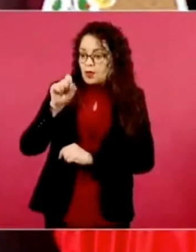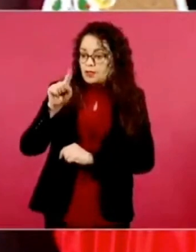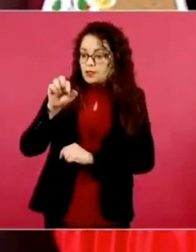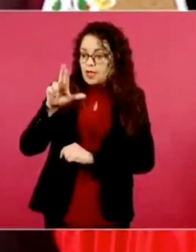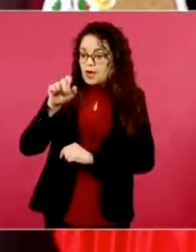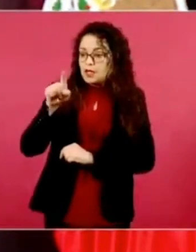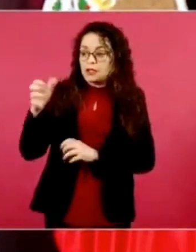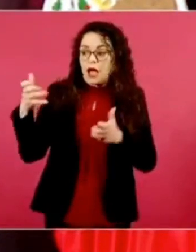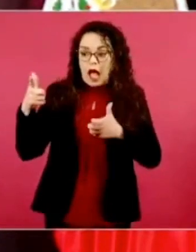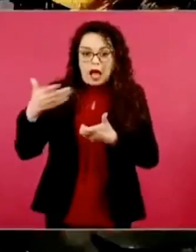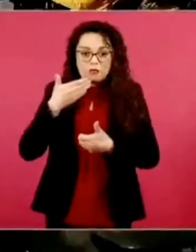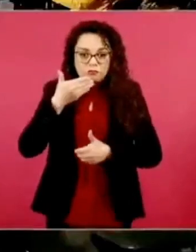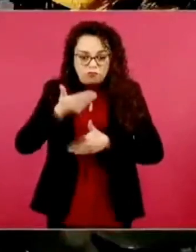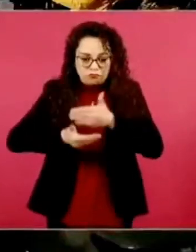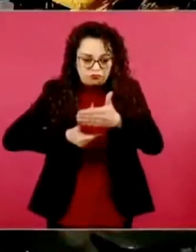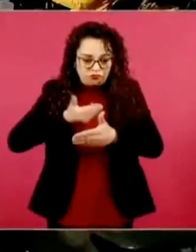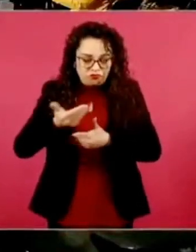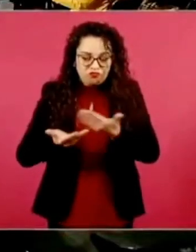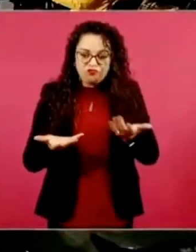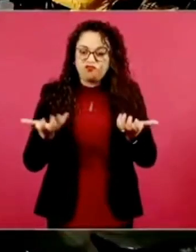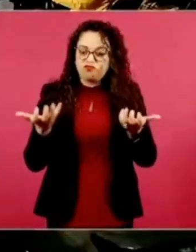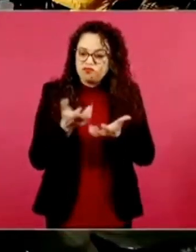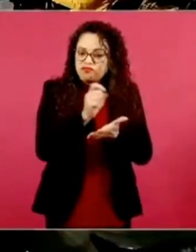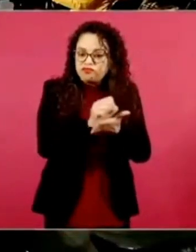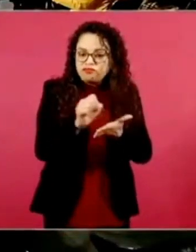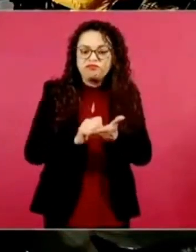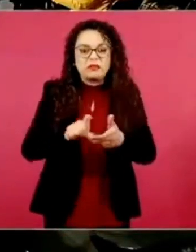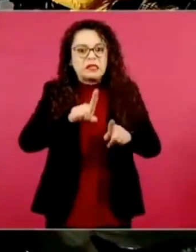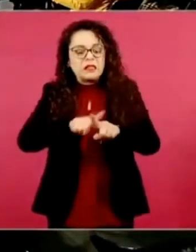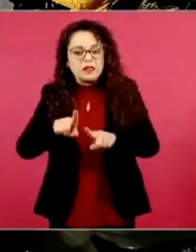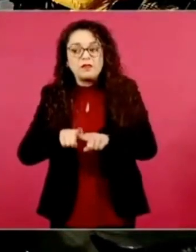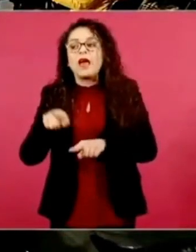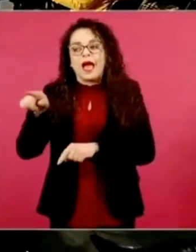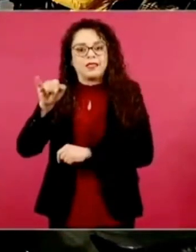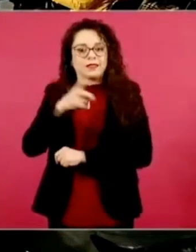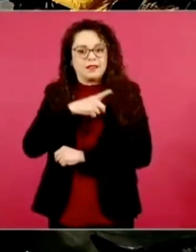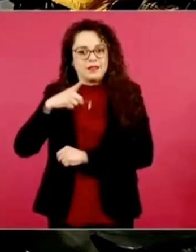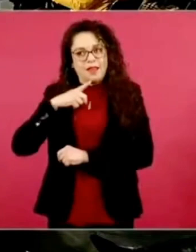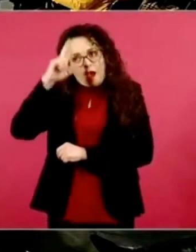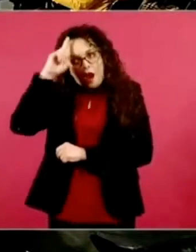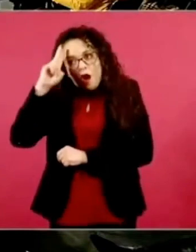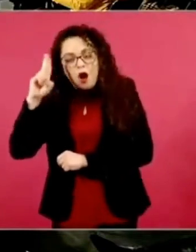que se decía de Luis Terrazas